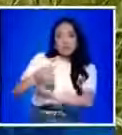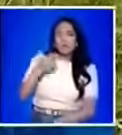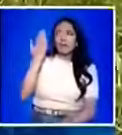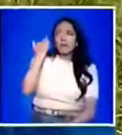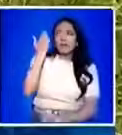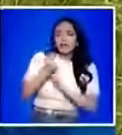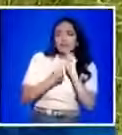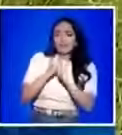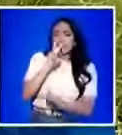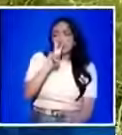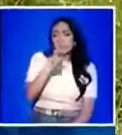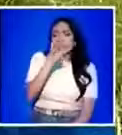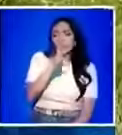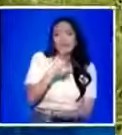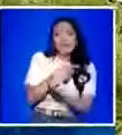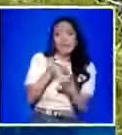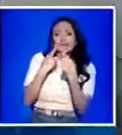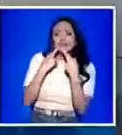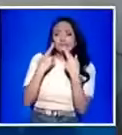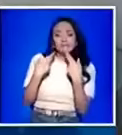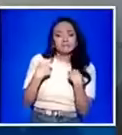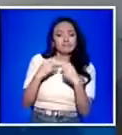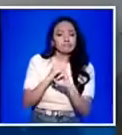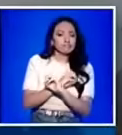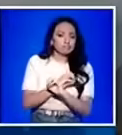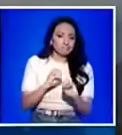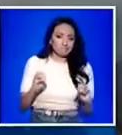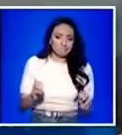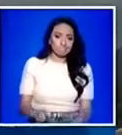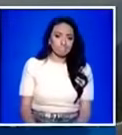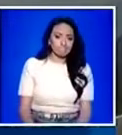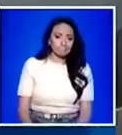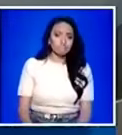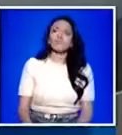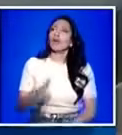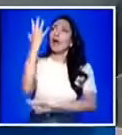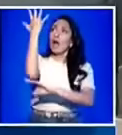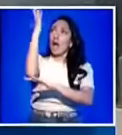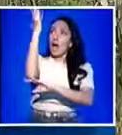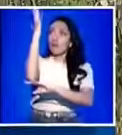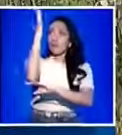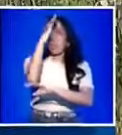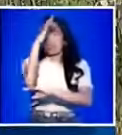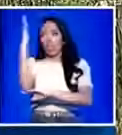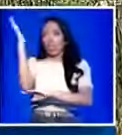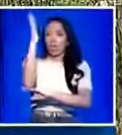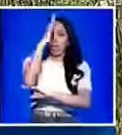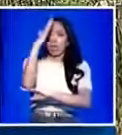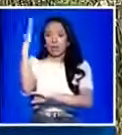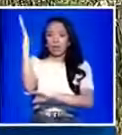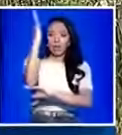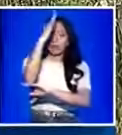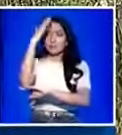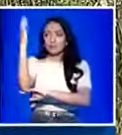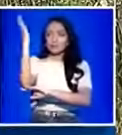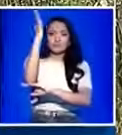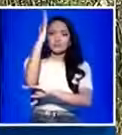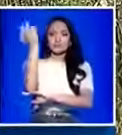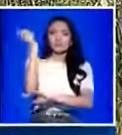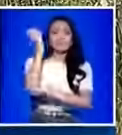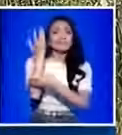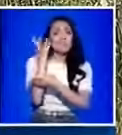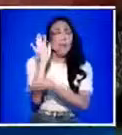2017 y no tenemos ninguna respuesta. Los árboles también están cayéndose, hemos tenido accidente ahí